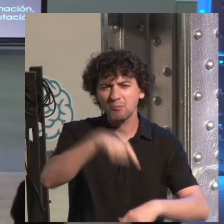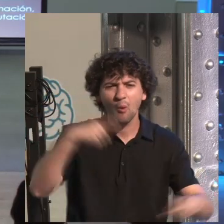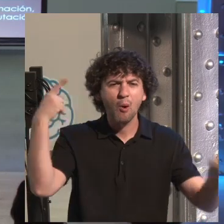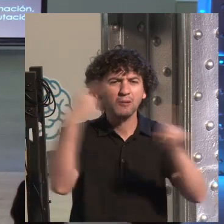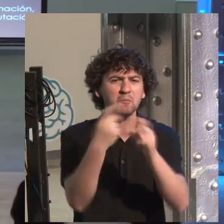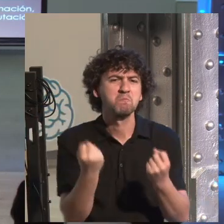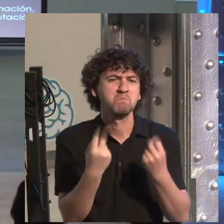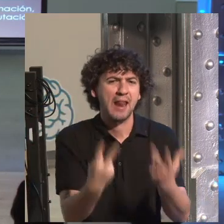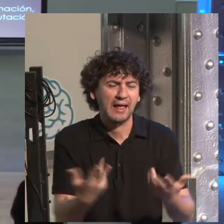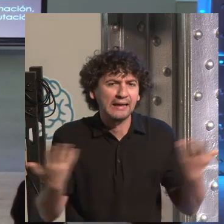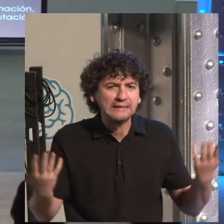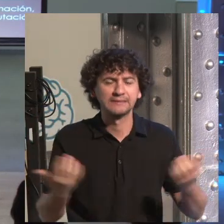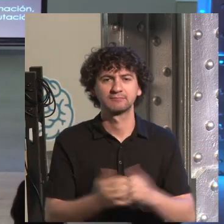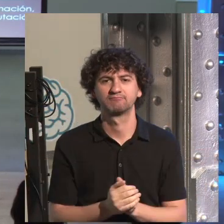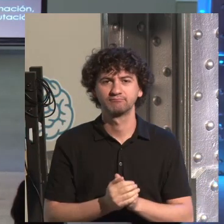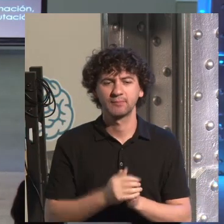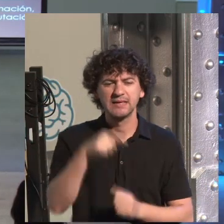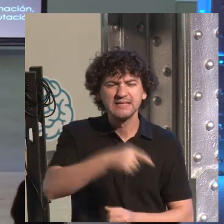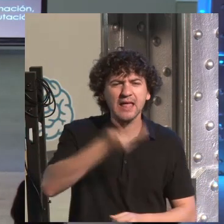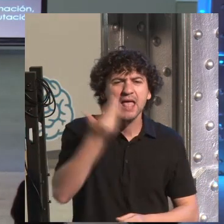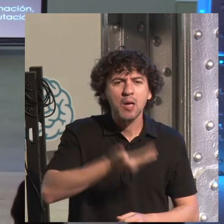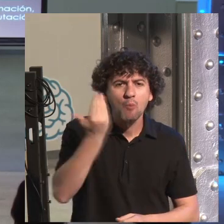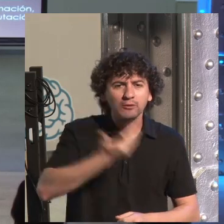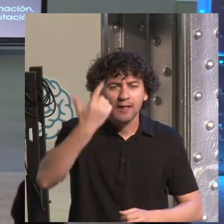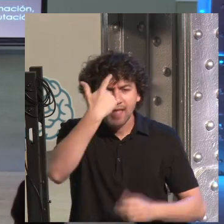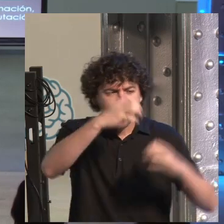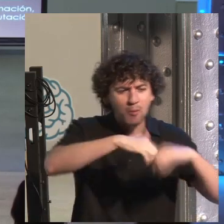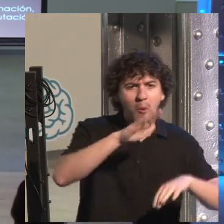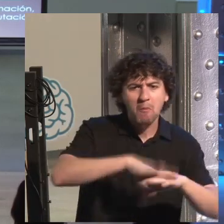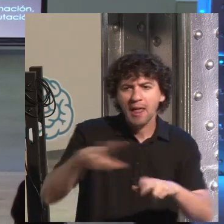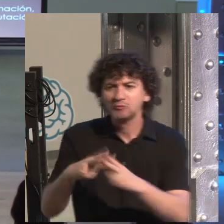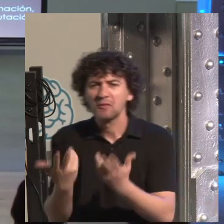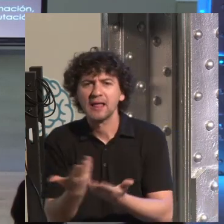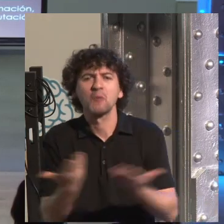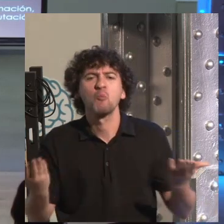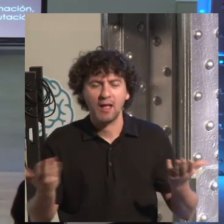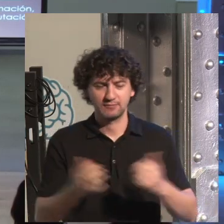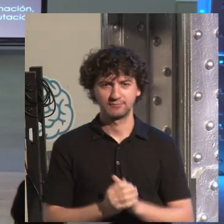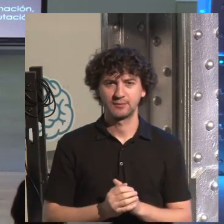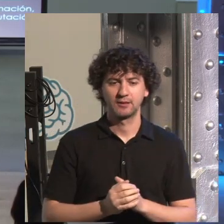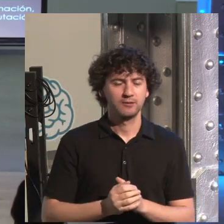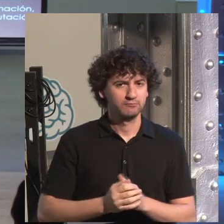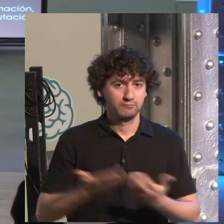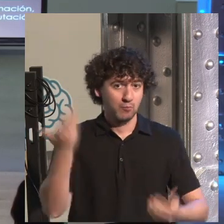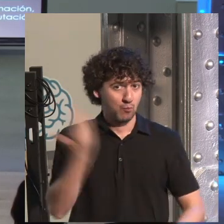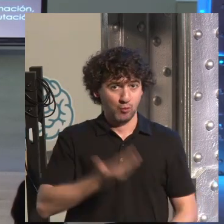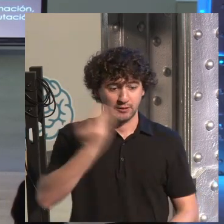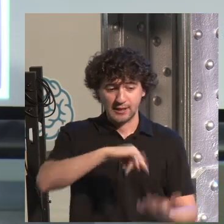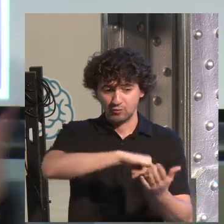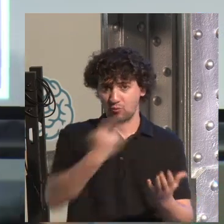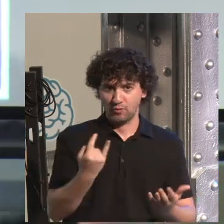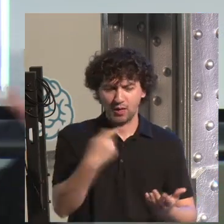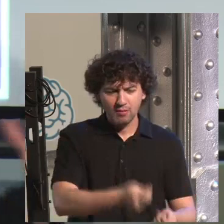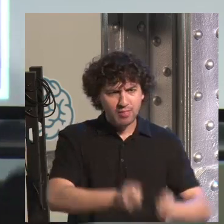cerebro y qué valor, ¿no?, tenía el cerebro en la sociedad. Y lo que es indudable es que ha sido gracias a la tecnología